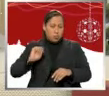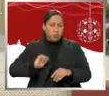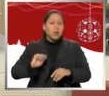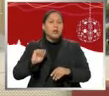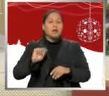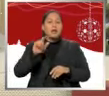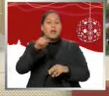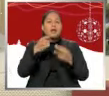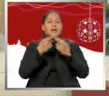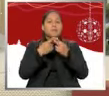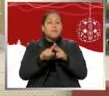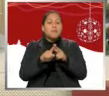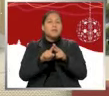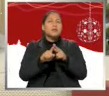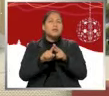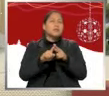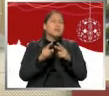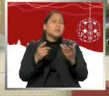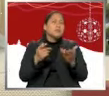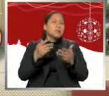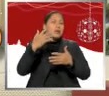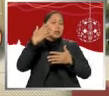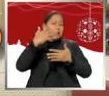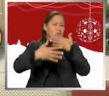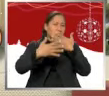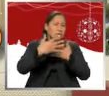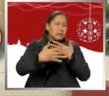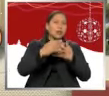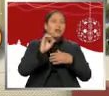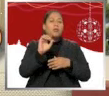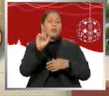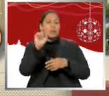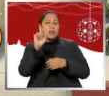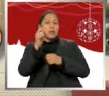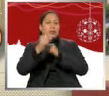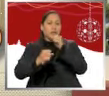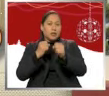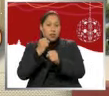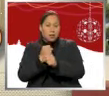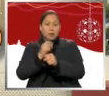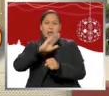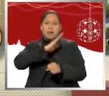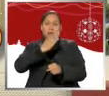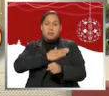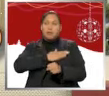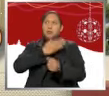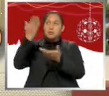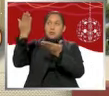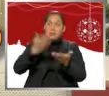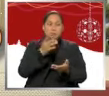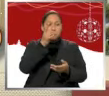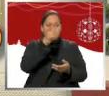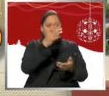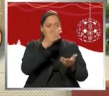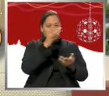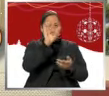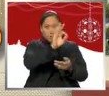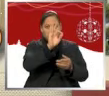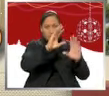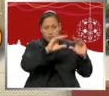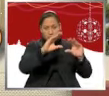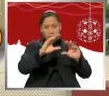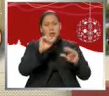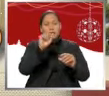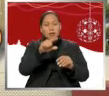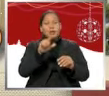empieza prácticamente unos 15, 20 años después de la conquista. Se tiene noticia de la